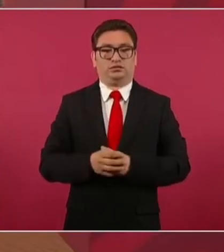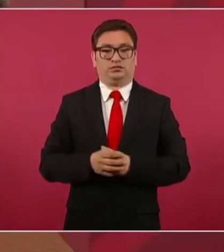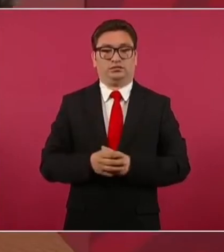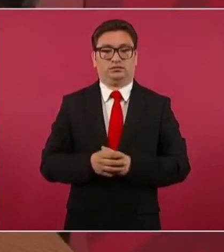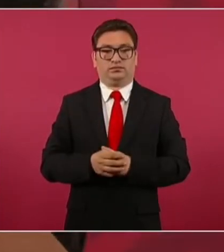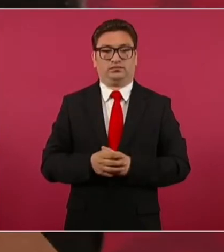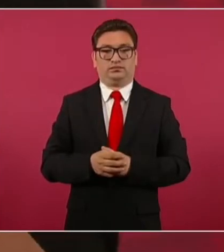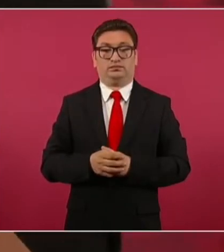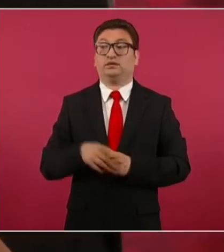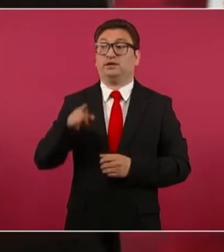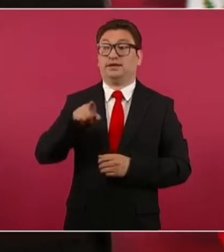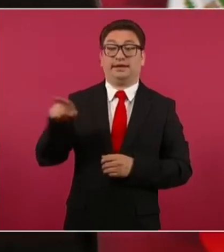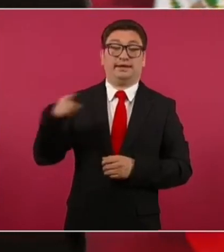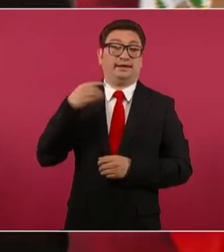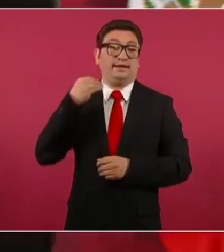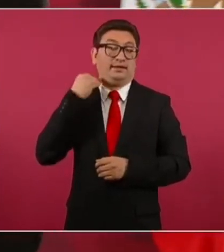y los abogados,